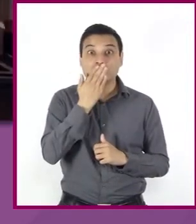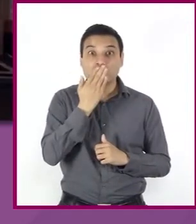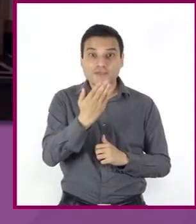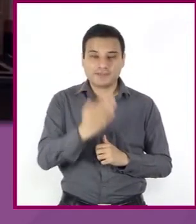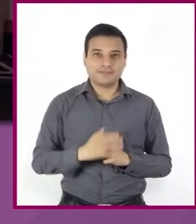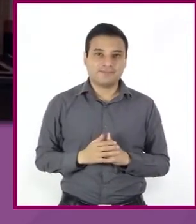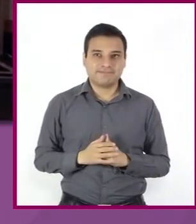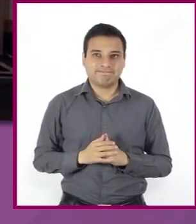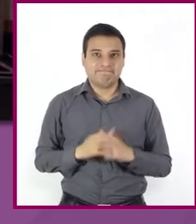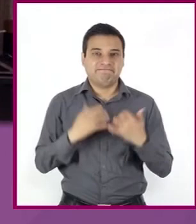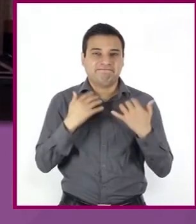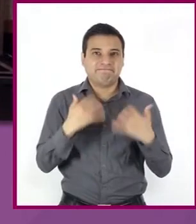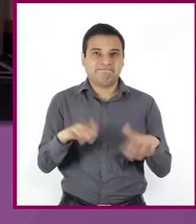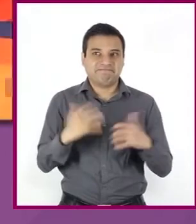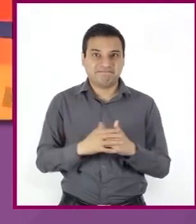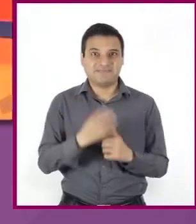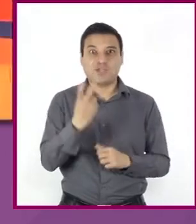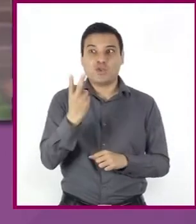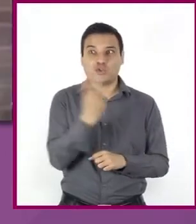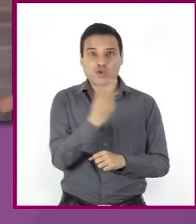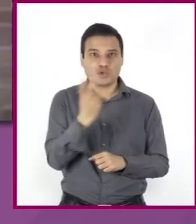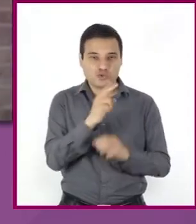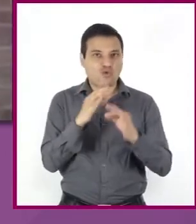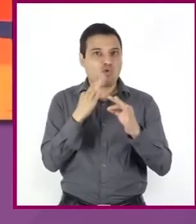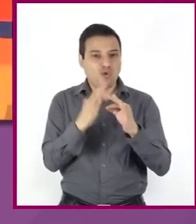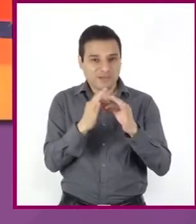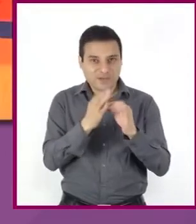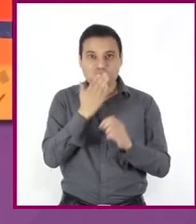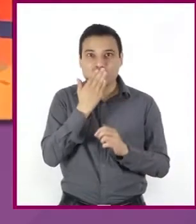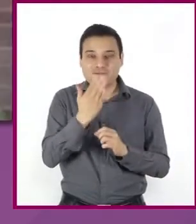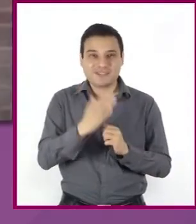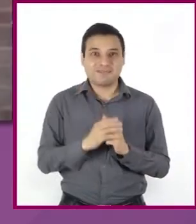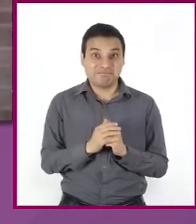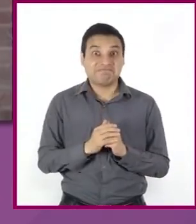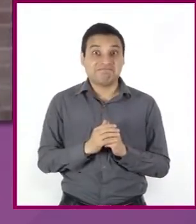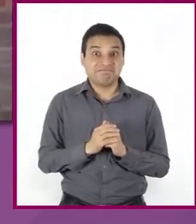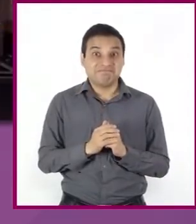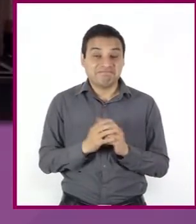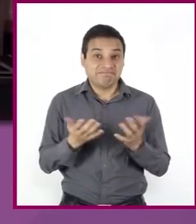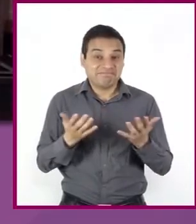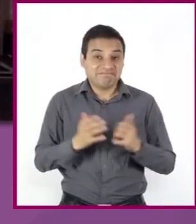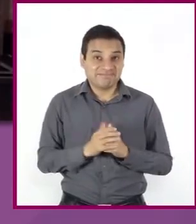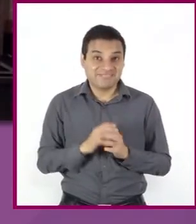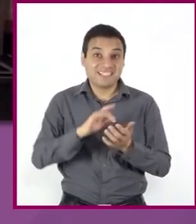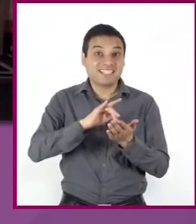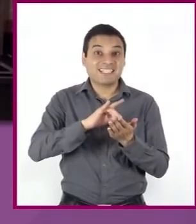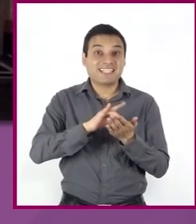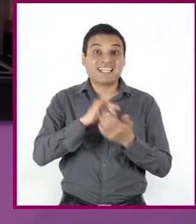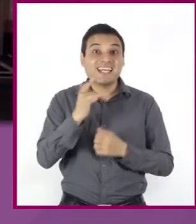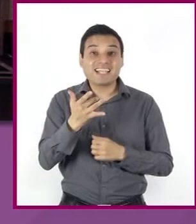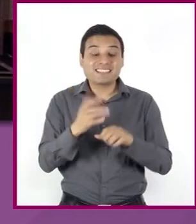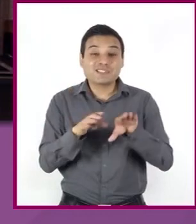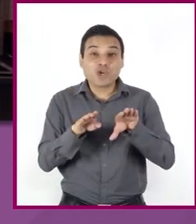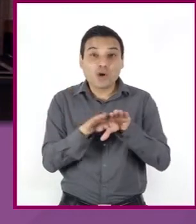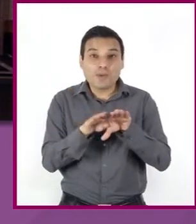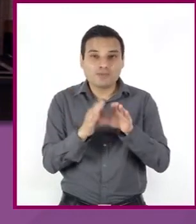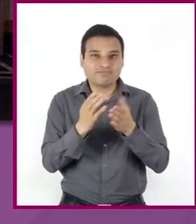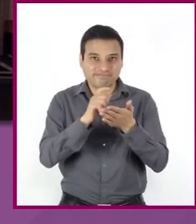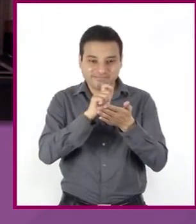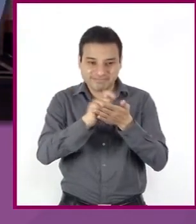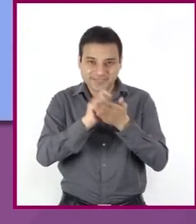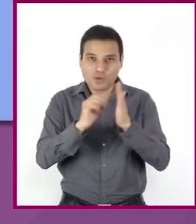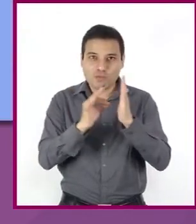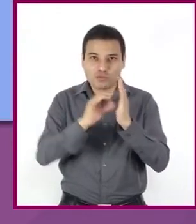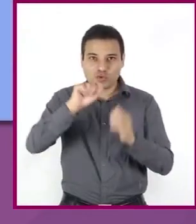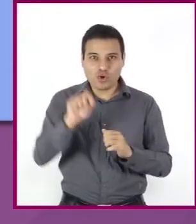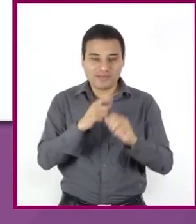bien! Ambos cumplieron con el objetivo. En las versiones cambió el heredero, gracias a la precisión brindada por los signos